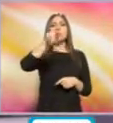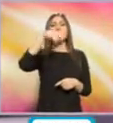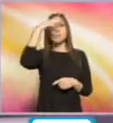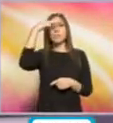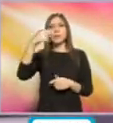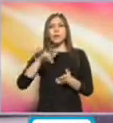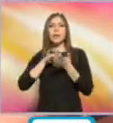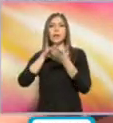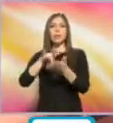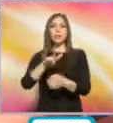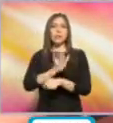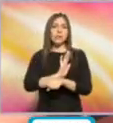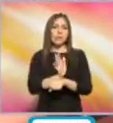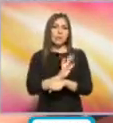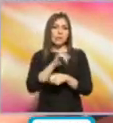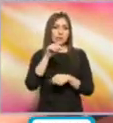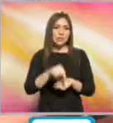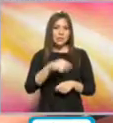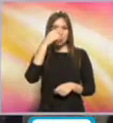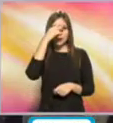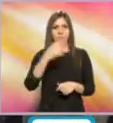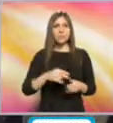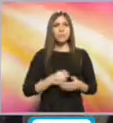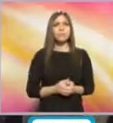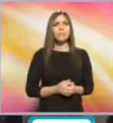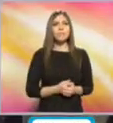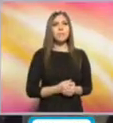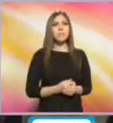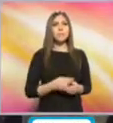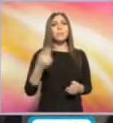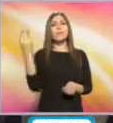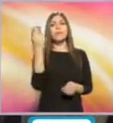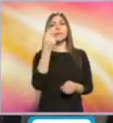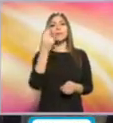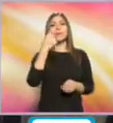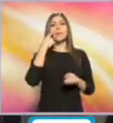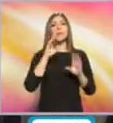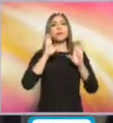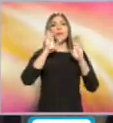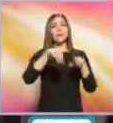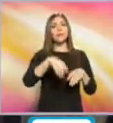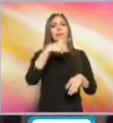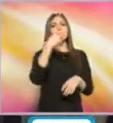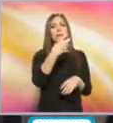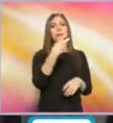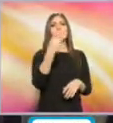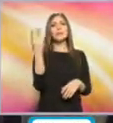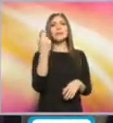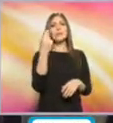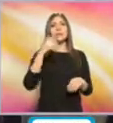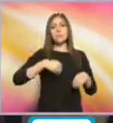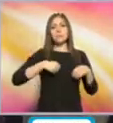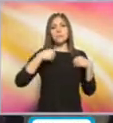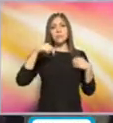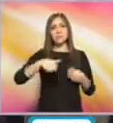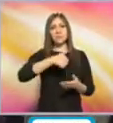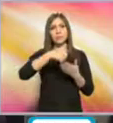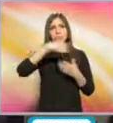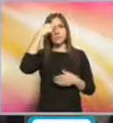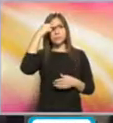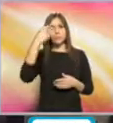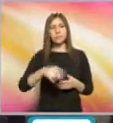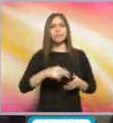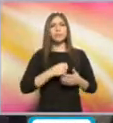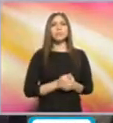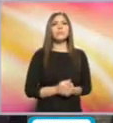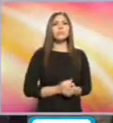mexicanos apoyemos al cine nacional. Pues básicamente lo que necesitan para entrar a la convocatoria de producción es eso, que sean residentes de la Ciudad de México,